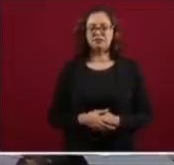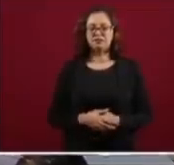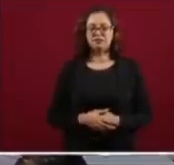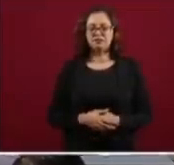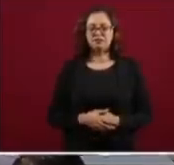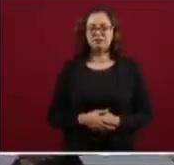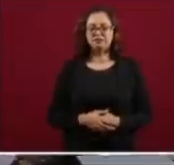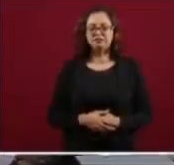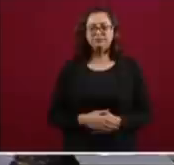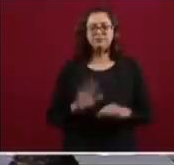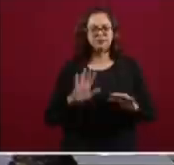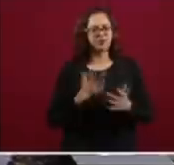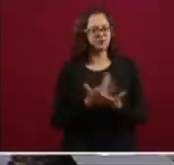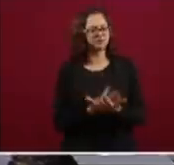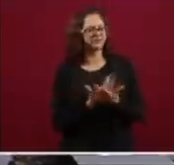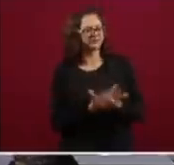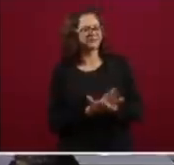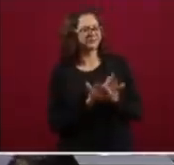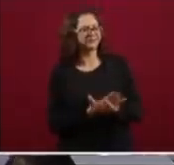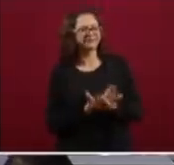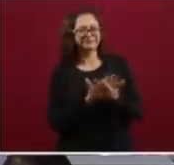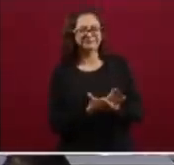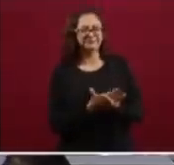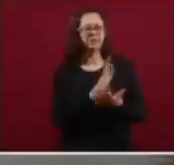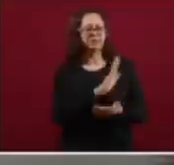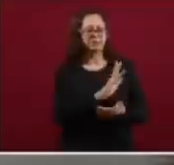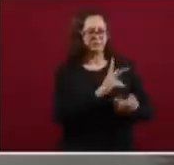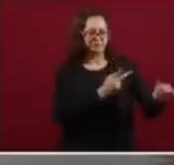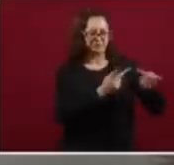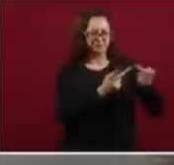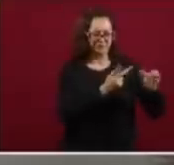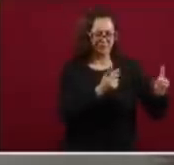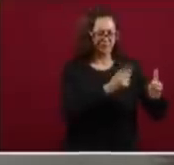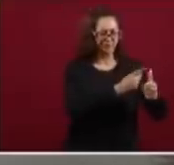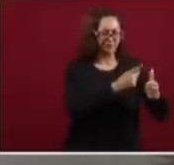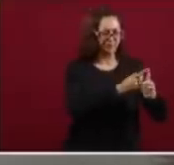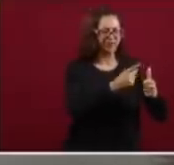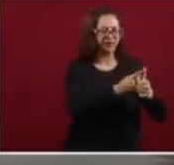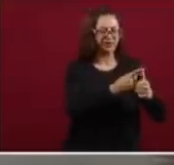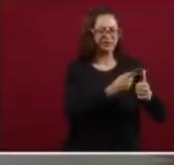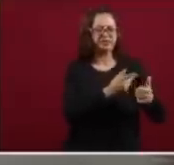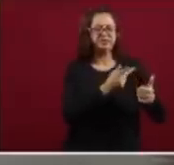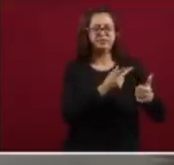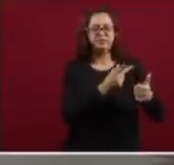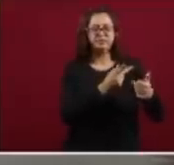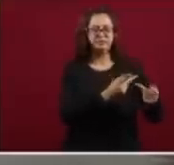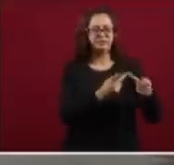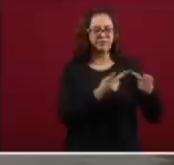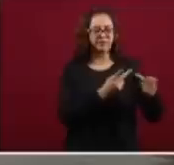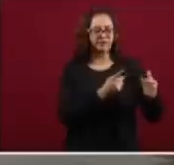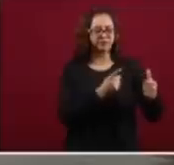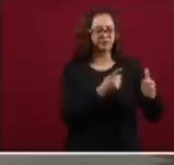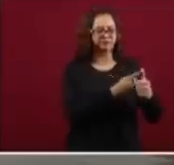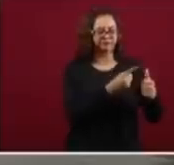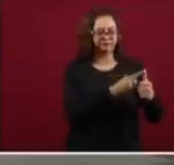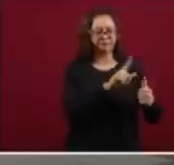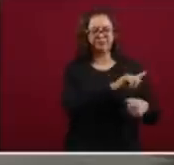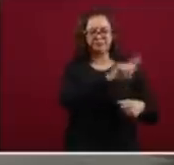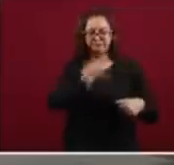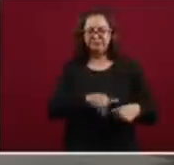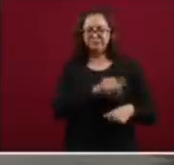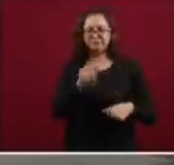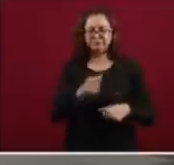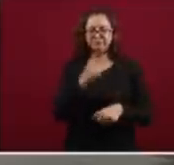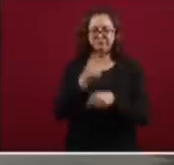si quieren esperamos lo preparan y le pedimos a ricardo